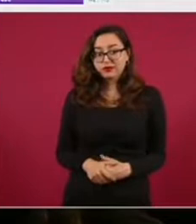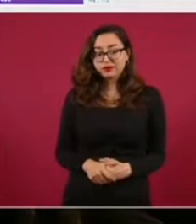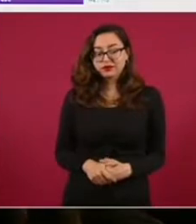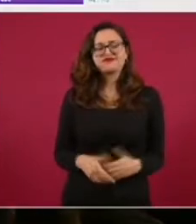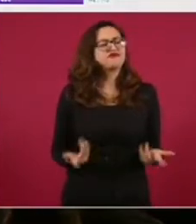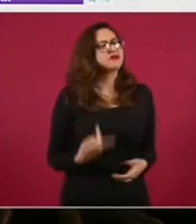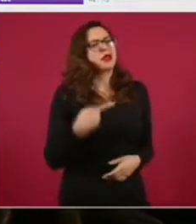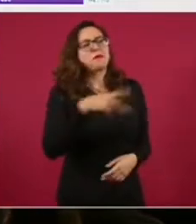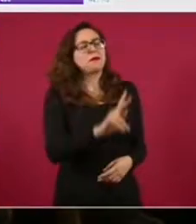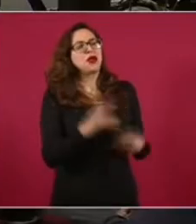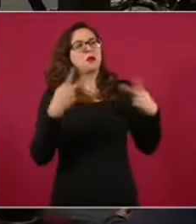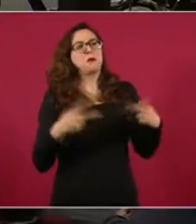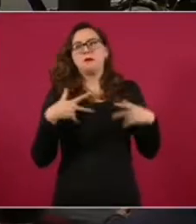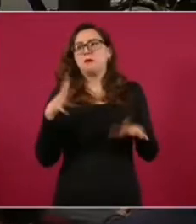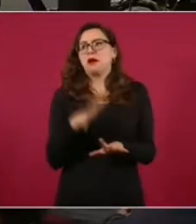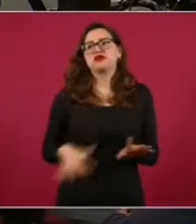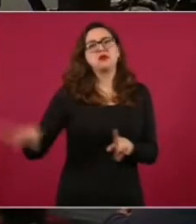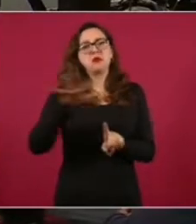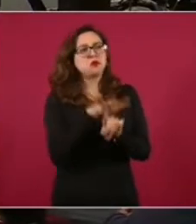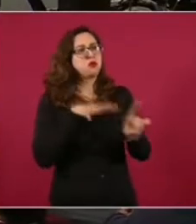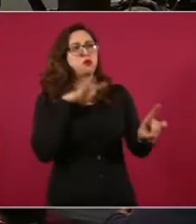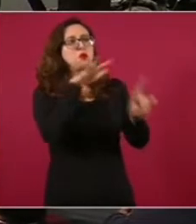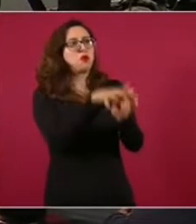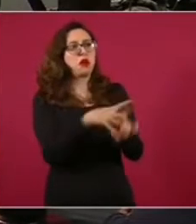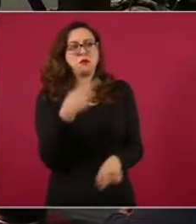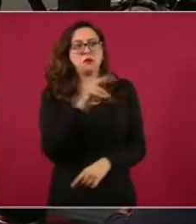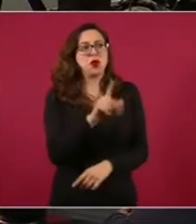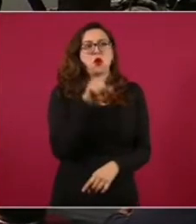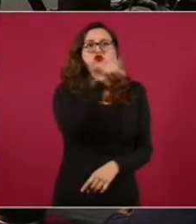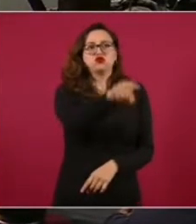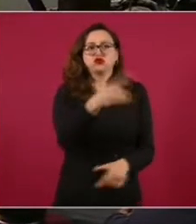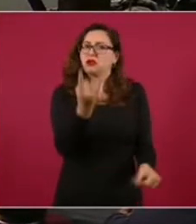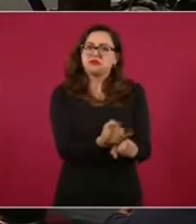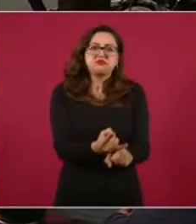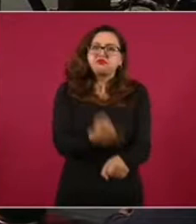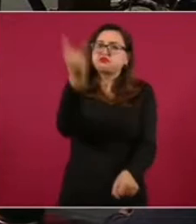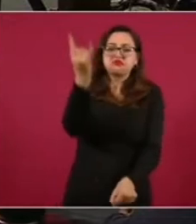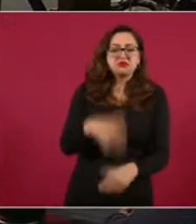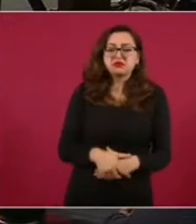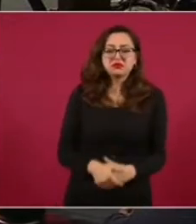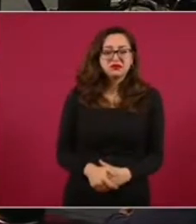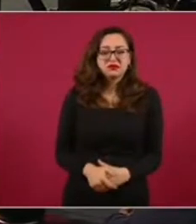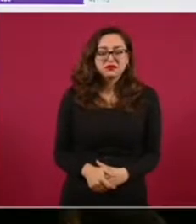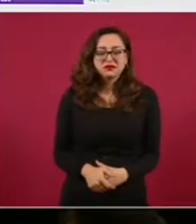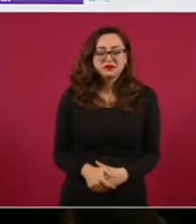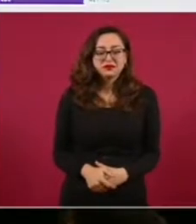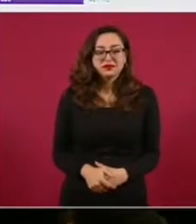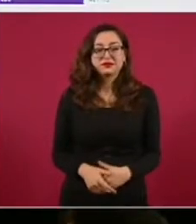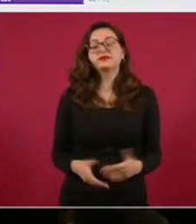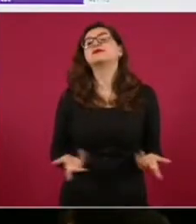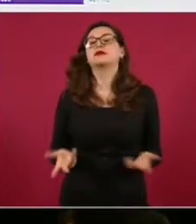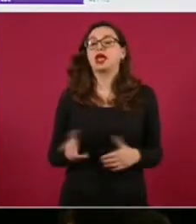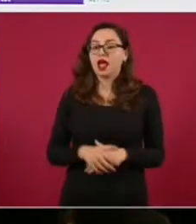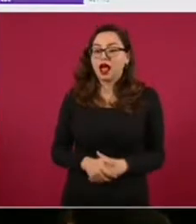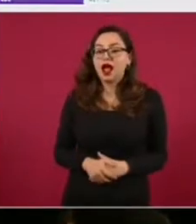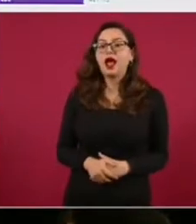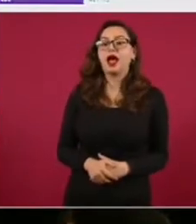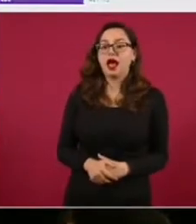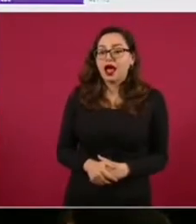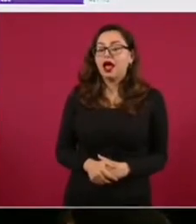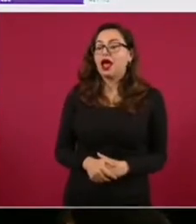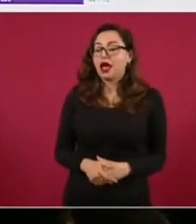Pero esa popularidad no se traduce en resultados, señor presidente. Ese es el problema. Ah, no, es que estos señores que nos apoyan a